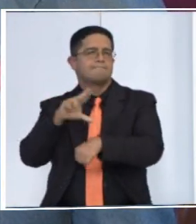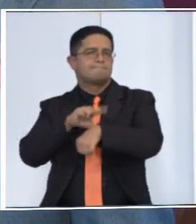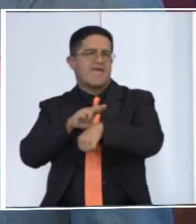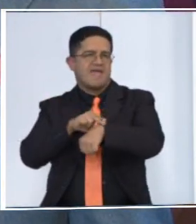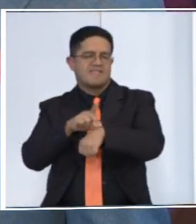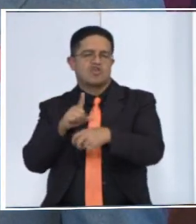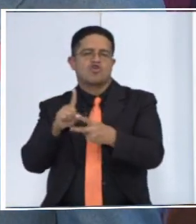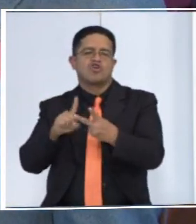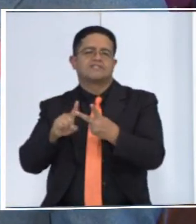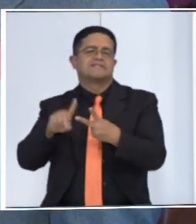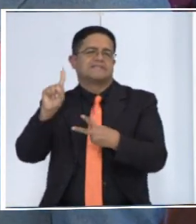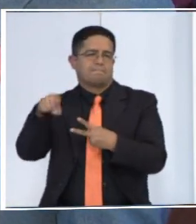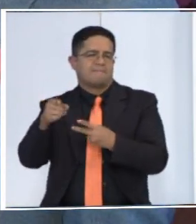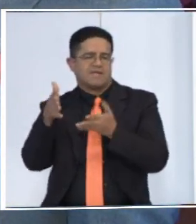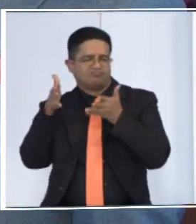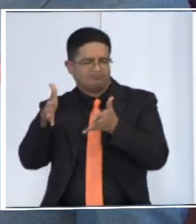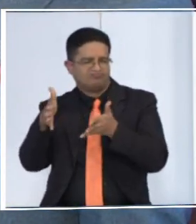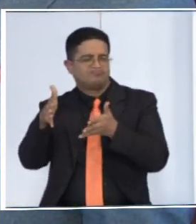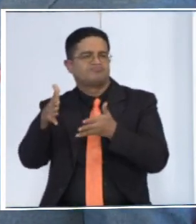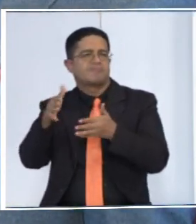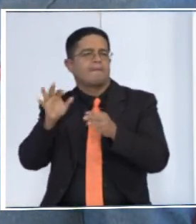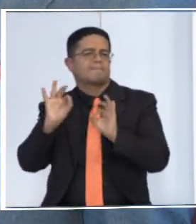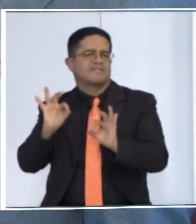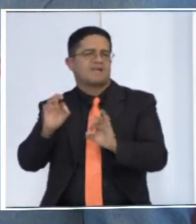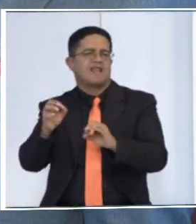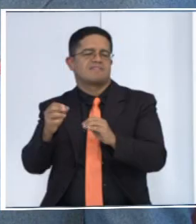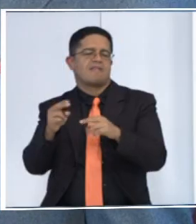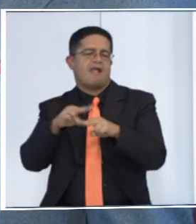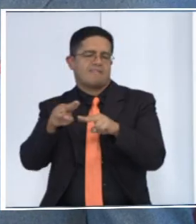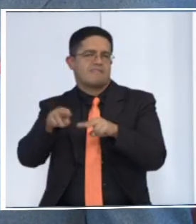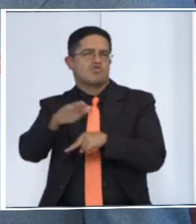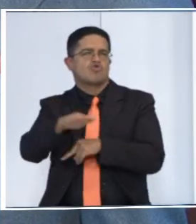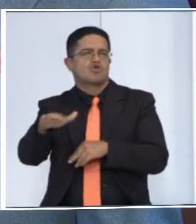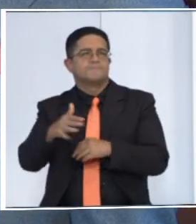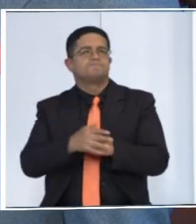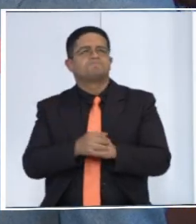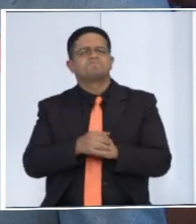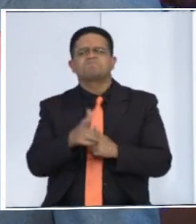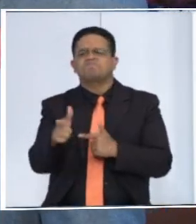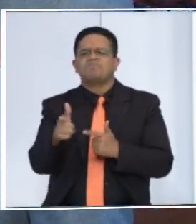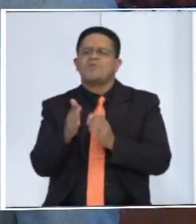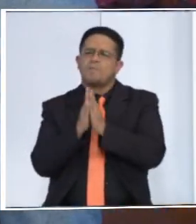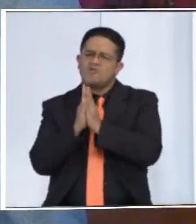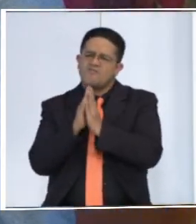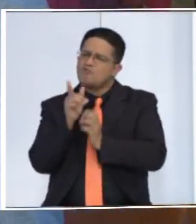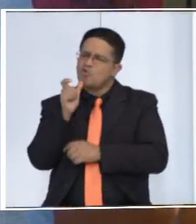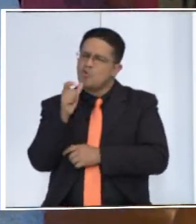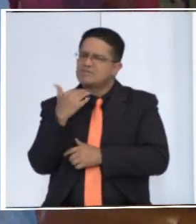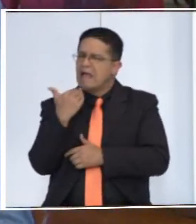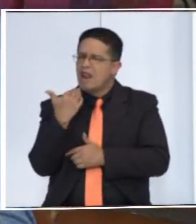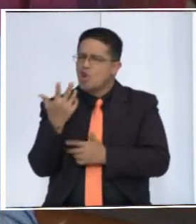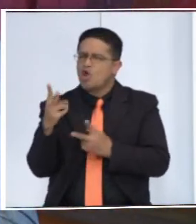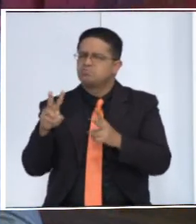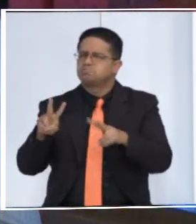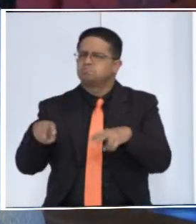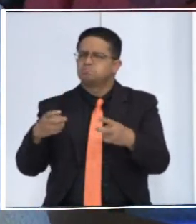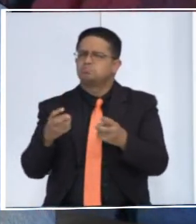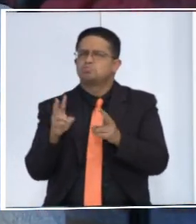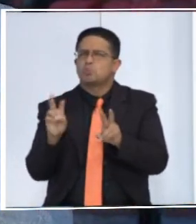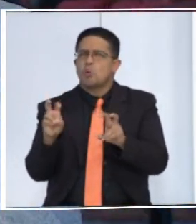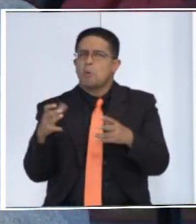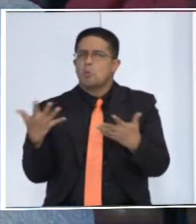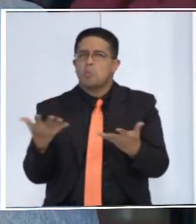infantil doctor quisiera que nos comentara un poco Cuáles son las innovaciones que hay actualmente en esta área Hola Juan Carlos cómo estás